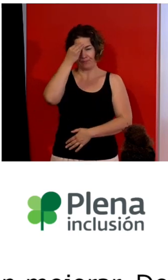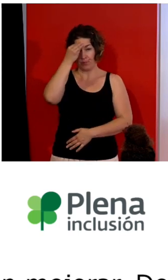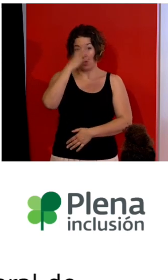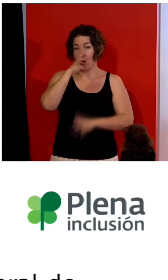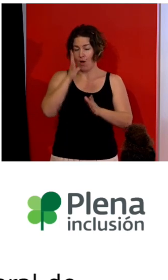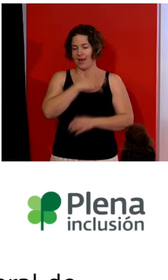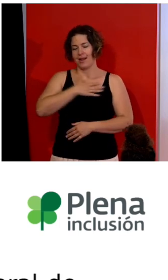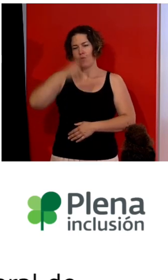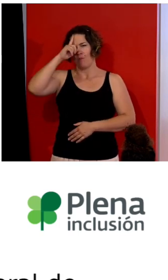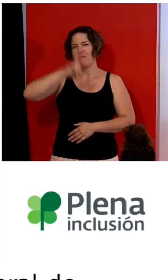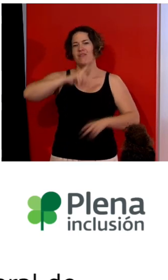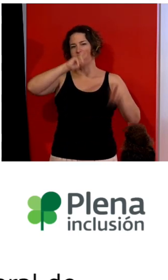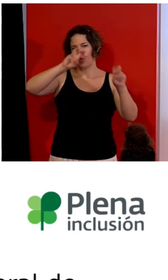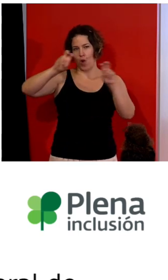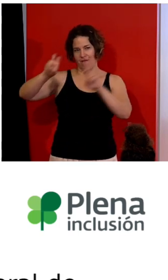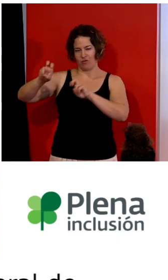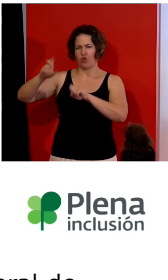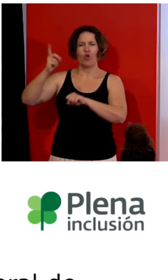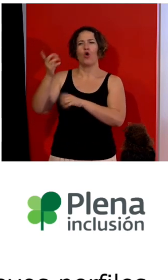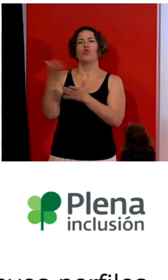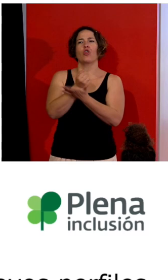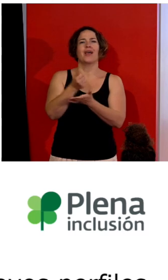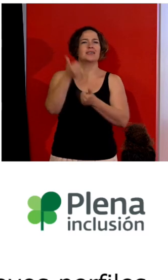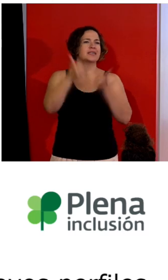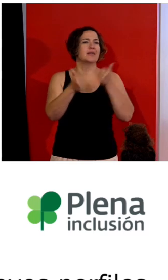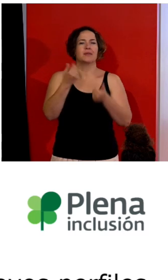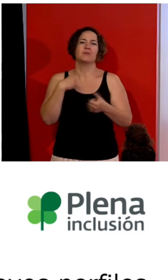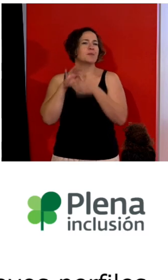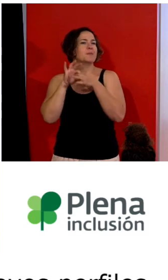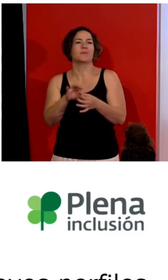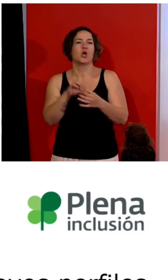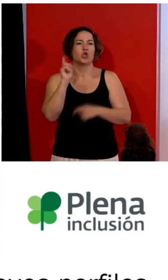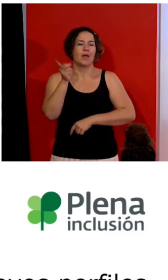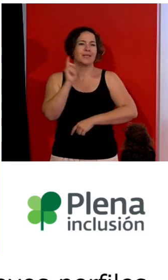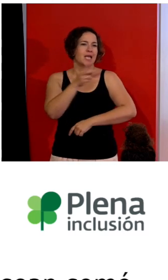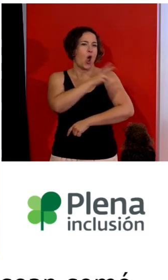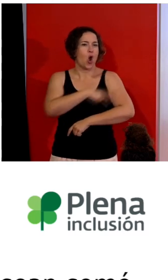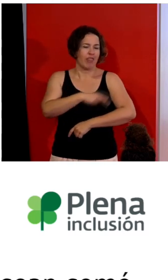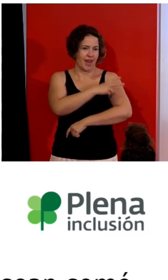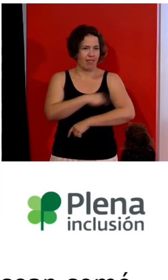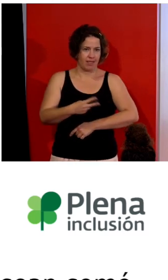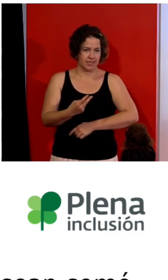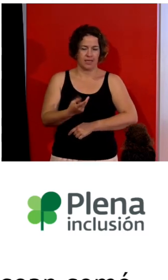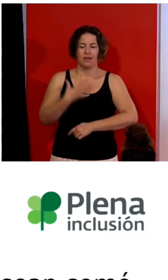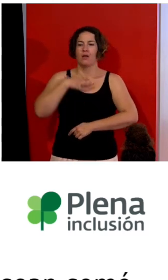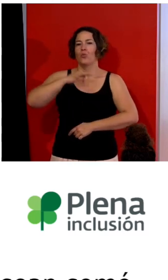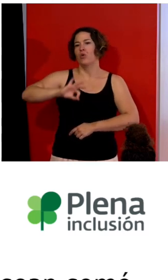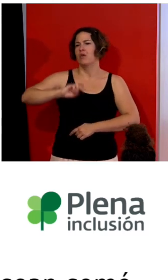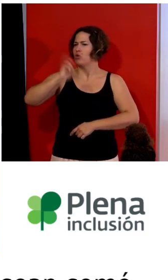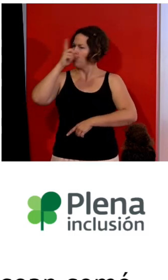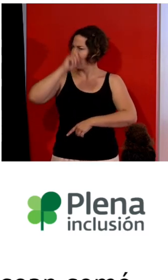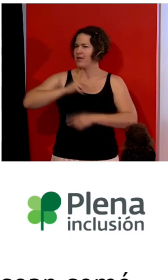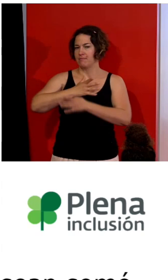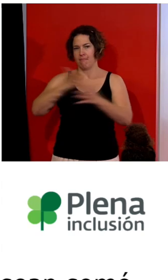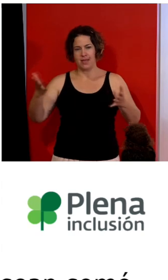nuevos perfiles para que no todas las convocatorias sean solo para ordenanzas, sino abrir a otros perfiles más amplios que también